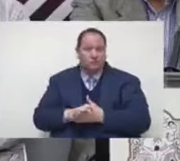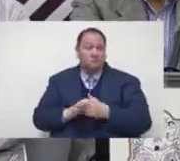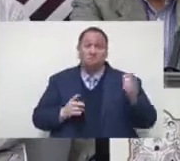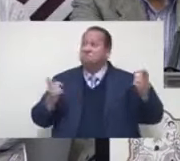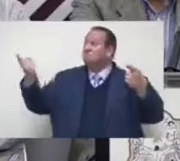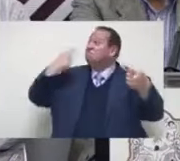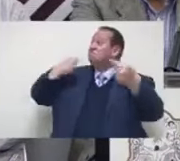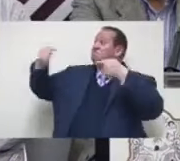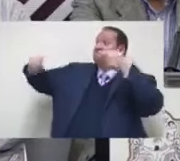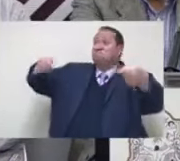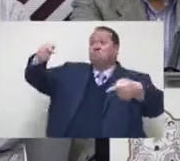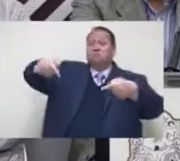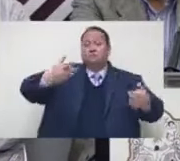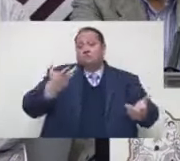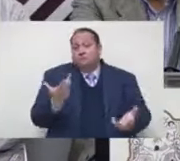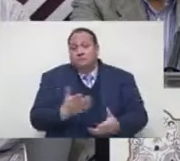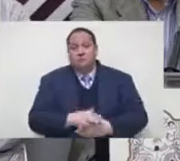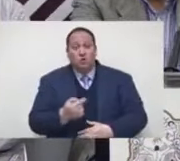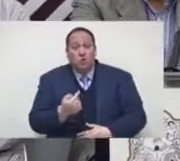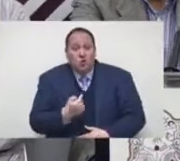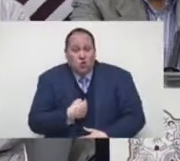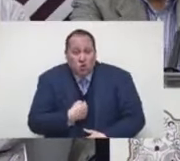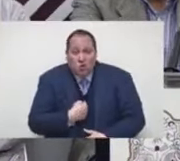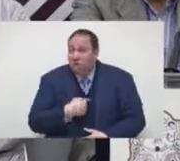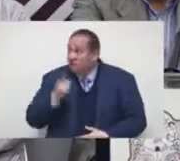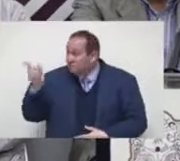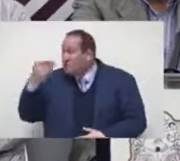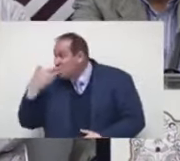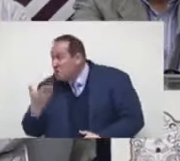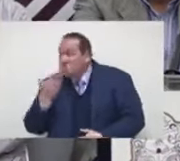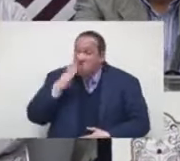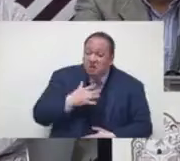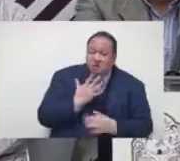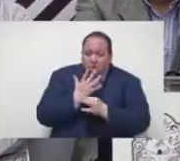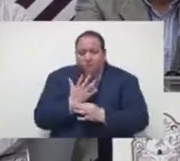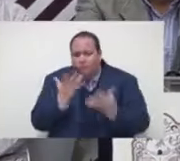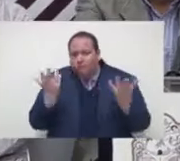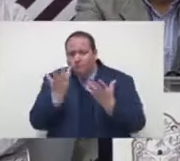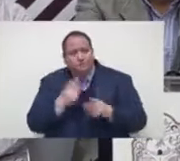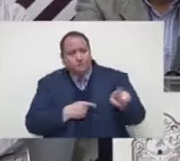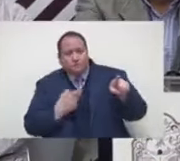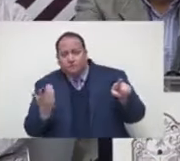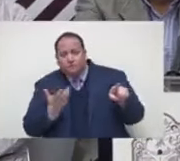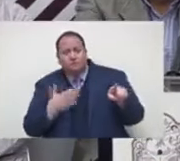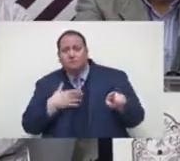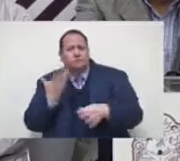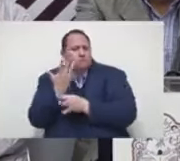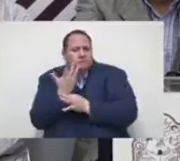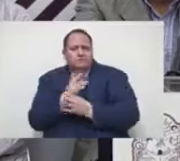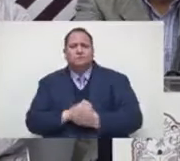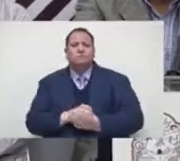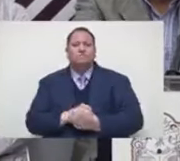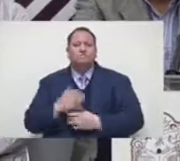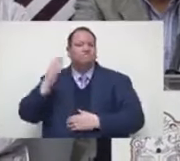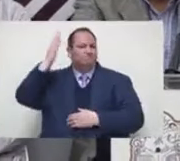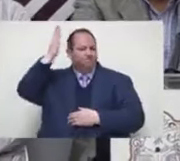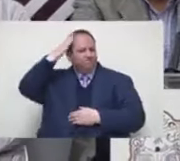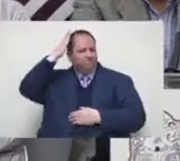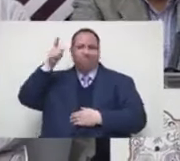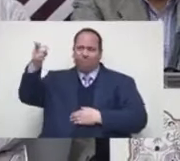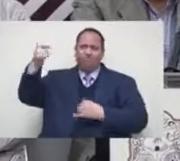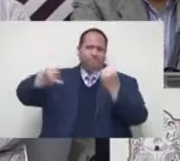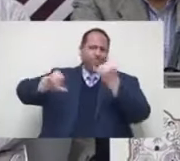que puede hacer alguna persona, no soy yo la autoridad para juzgar en su momento la actuación correcta e incorrecta, sino es precisamente la autoridad